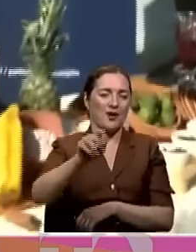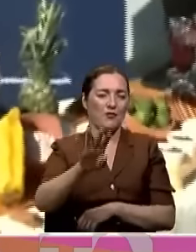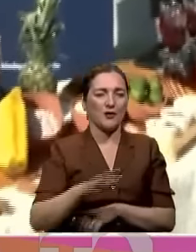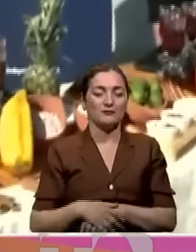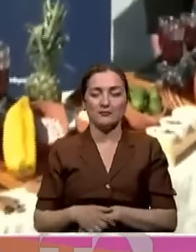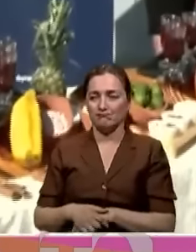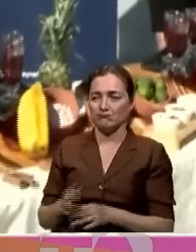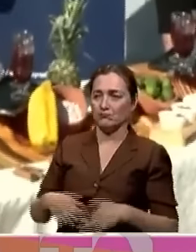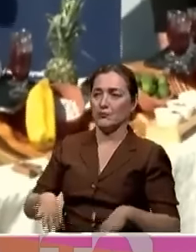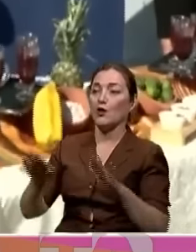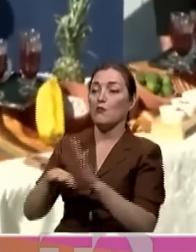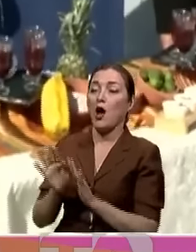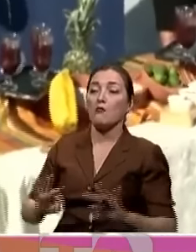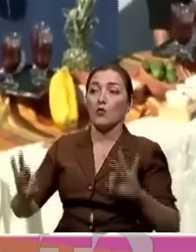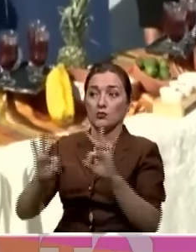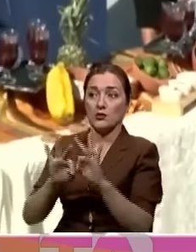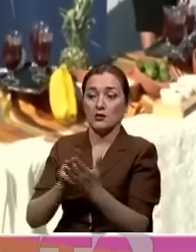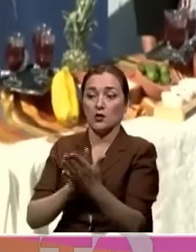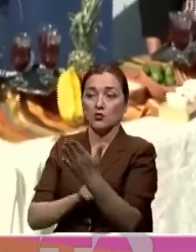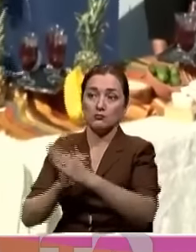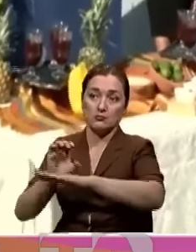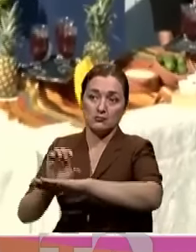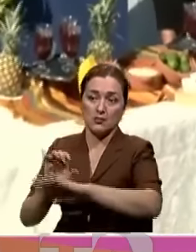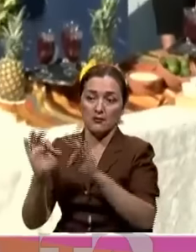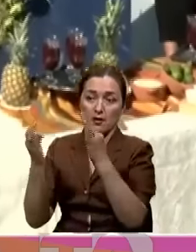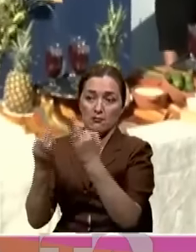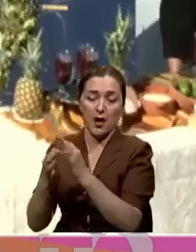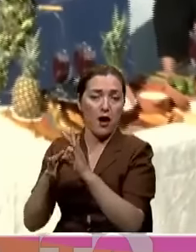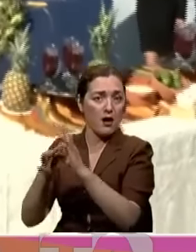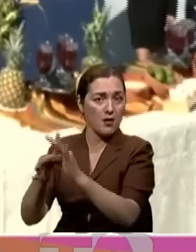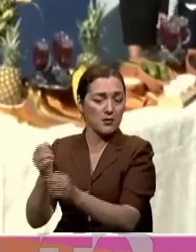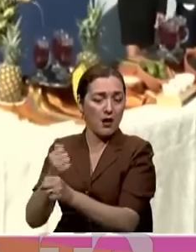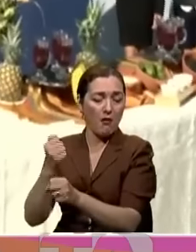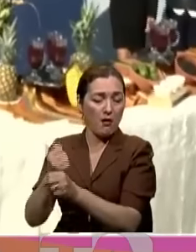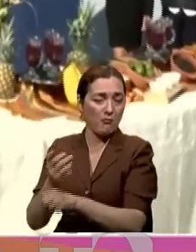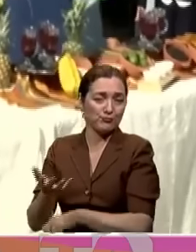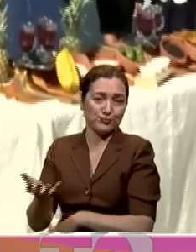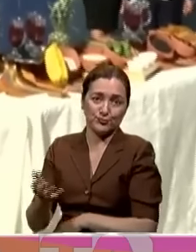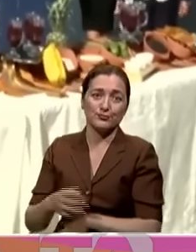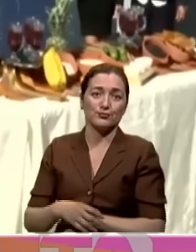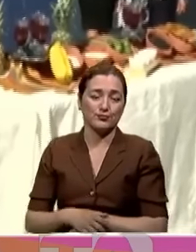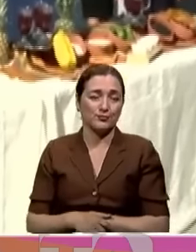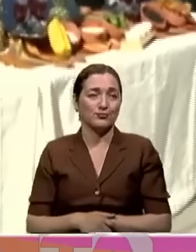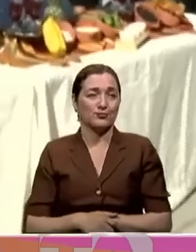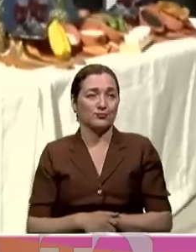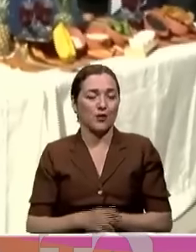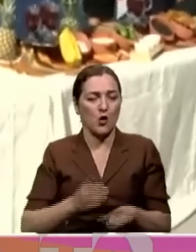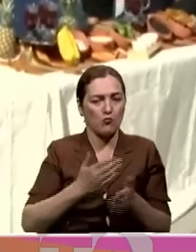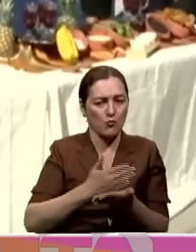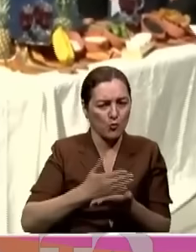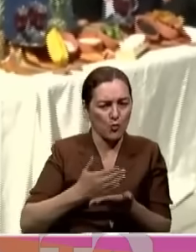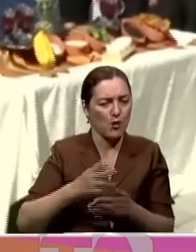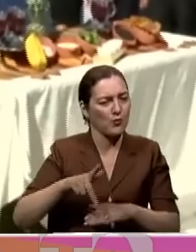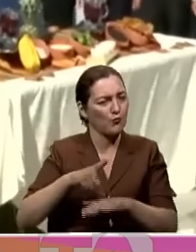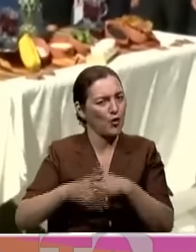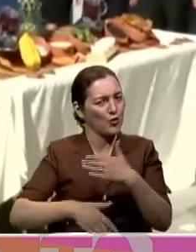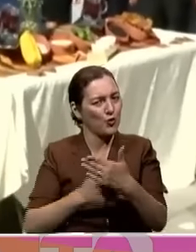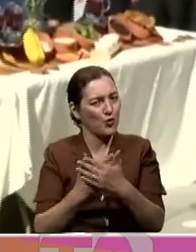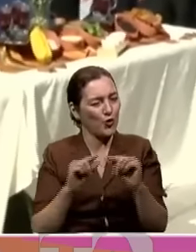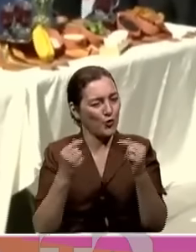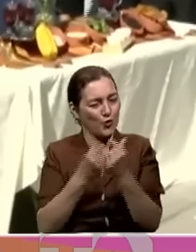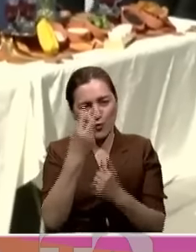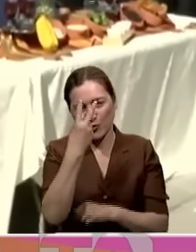Porque es una tradición ecuatoriana, se une la familia, se unen los compañeros de trabajo, es más allá del trabajo del chef, sino que empieza a involucrarse todo